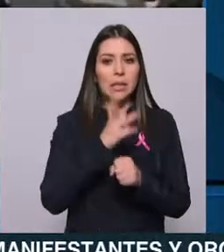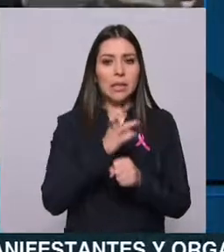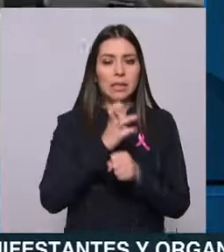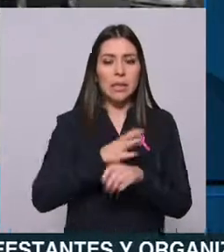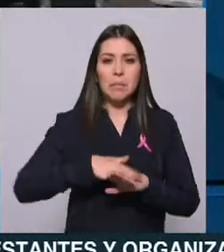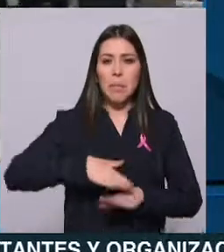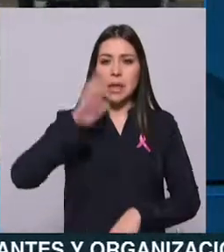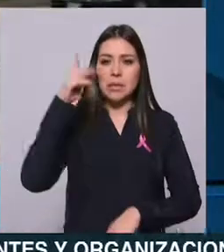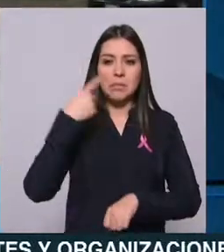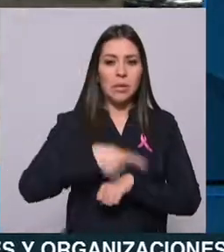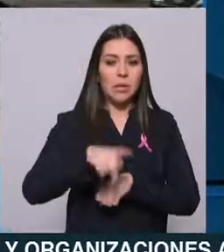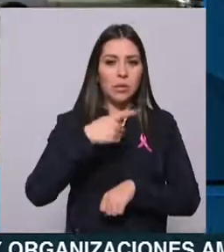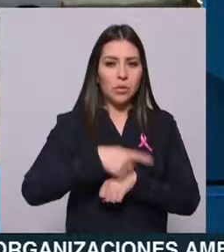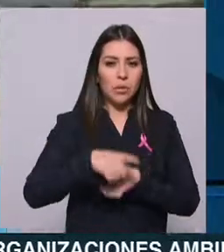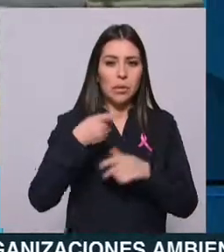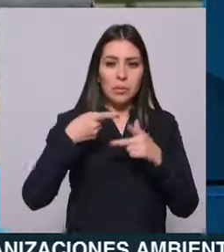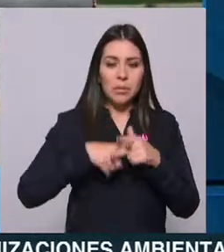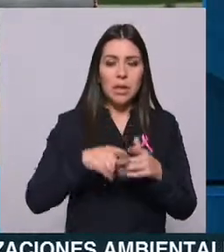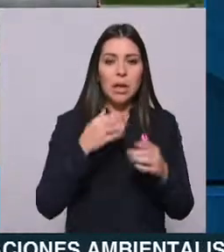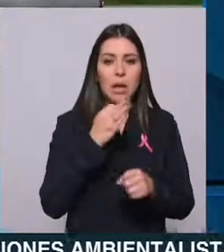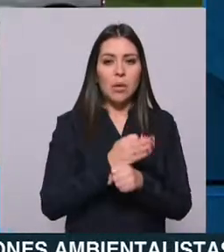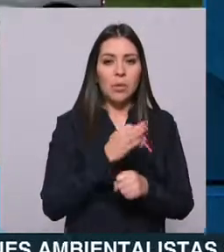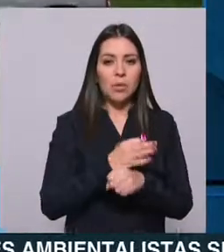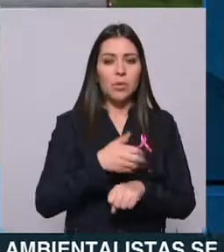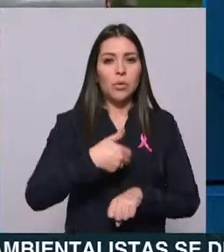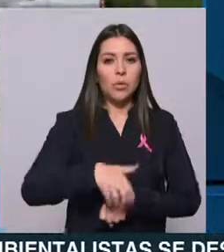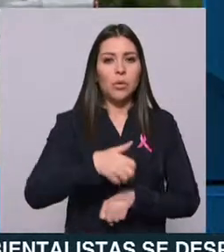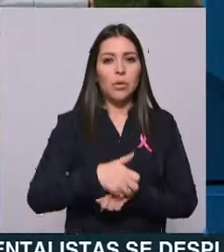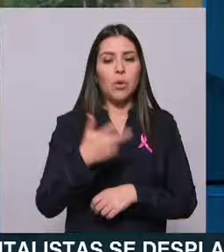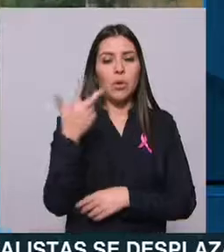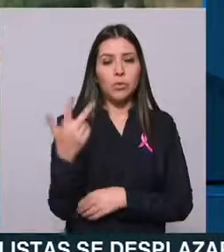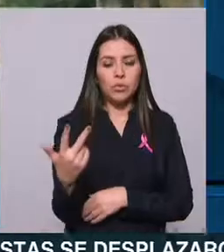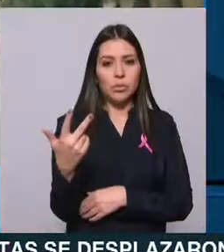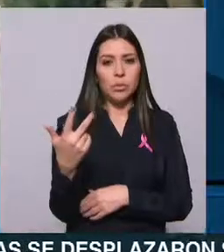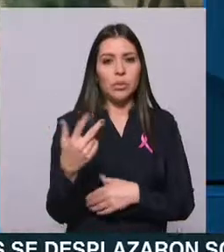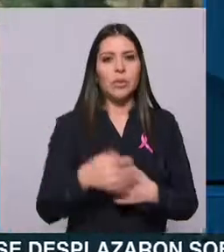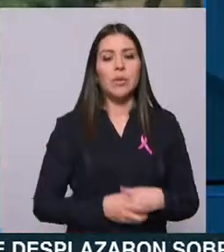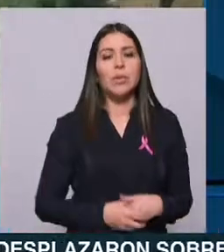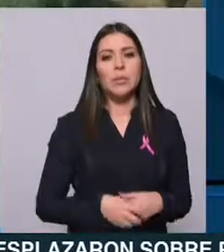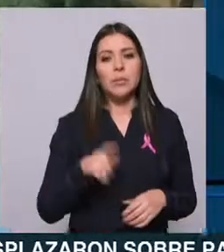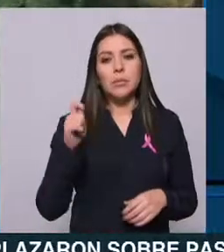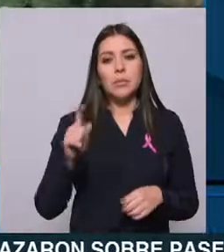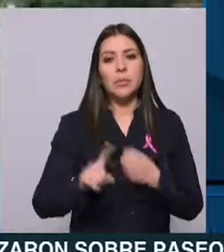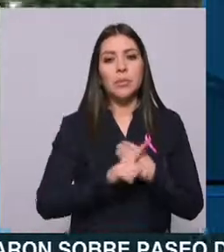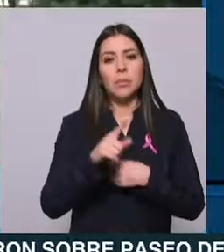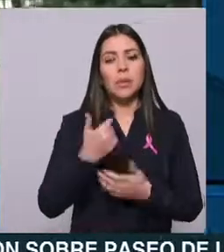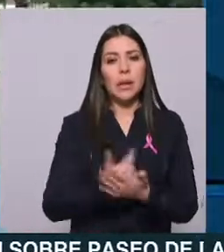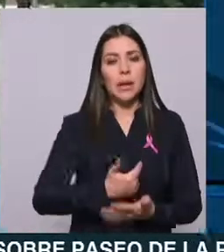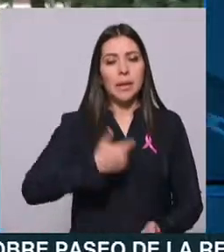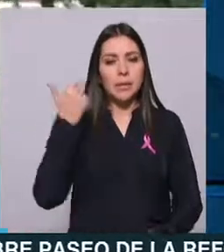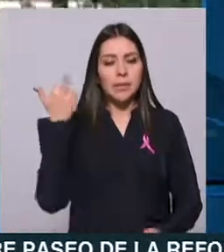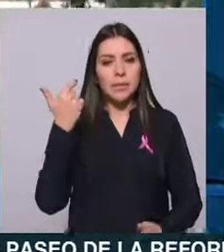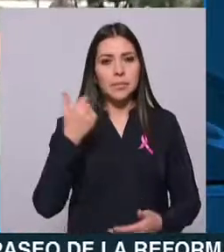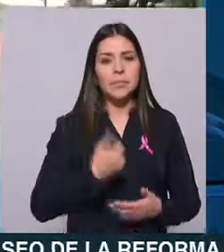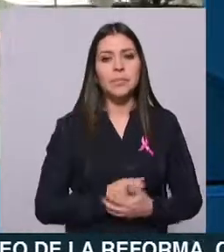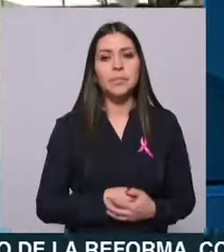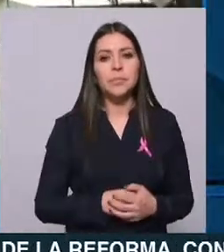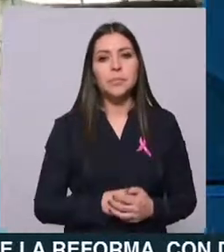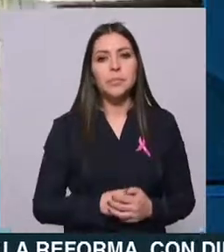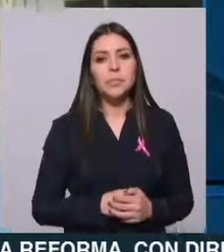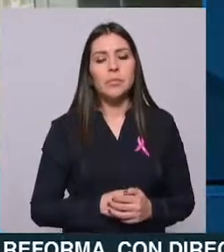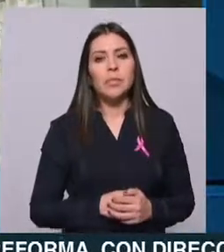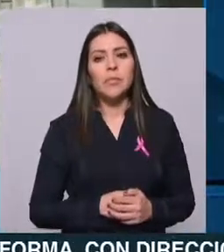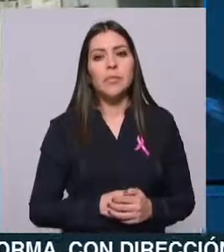con mayor incidencia delictiva cuando iniciamos. Ahorita vamos en el número 8 en delitos de alto impacto. ¿Y qué se necesita para